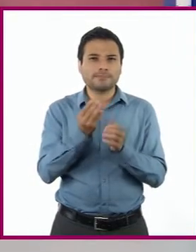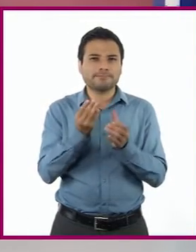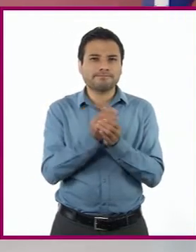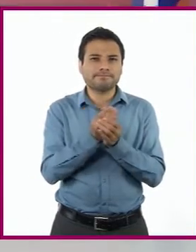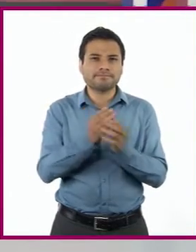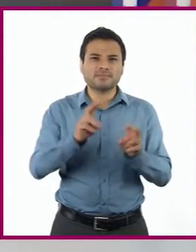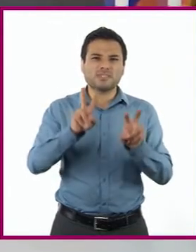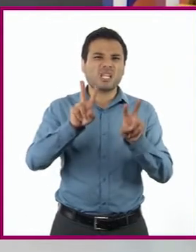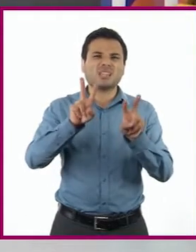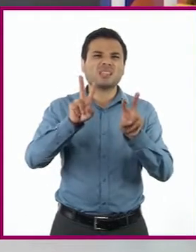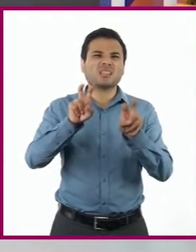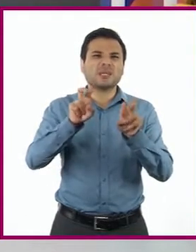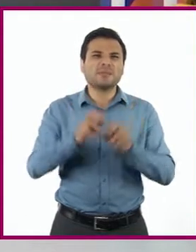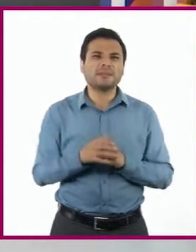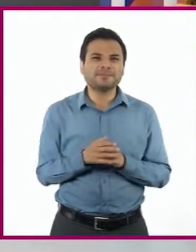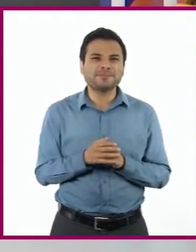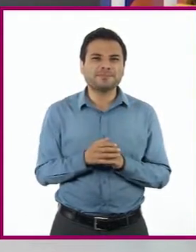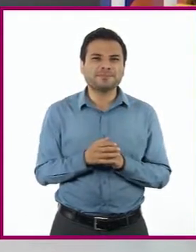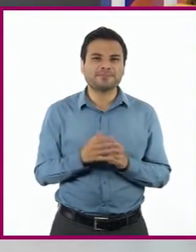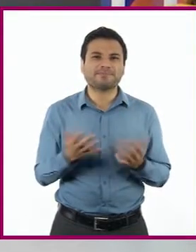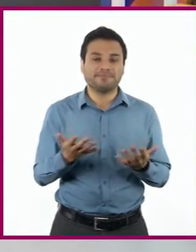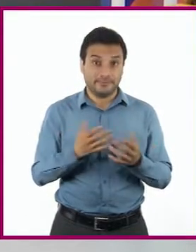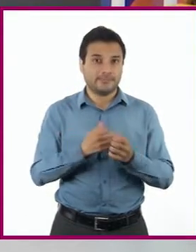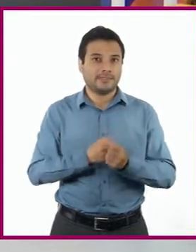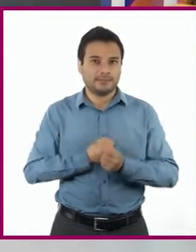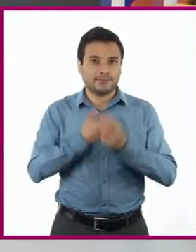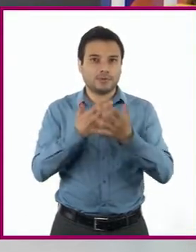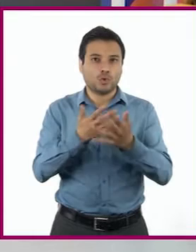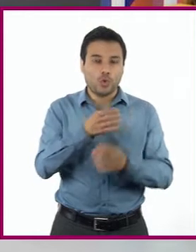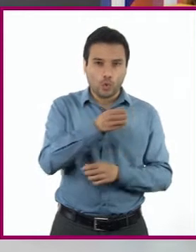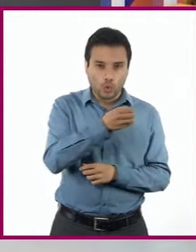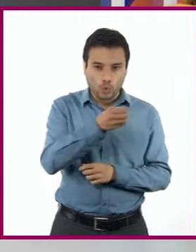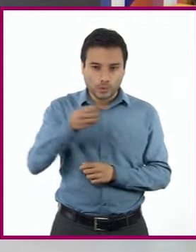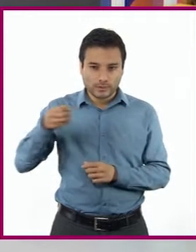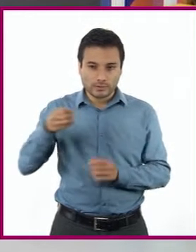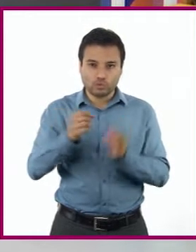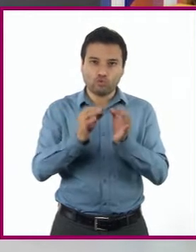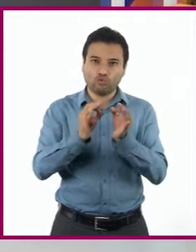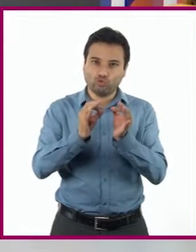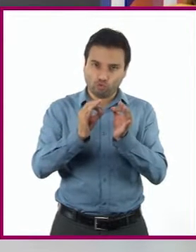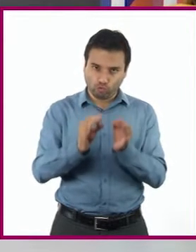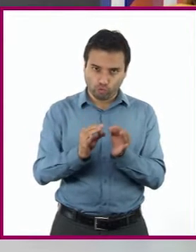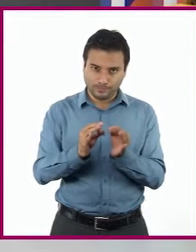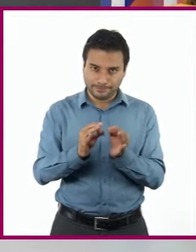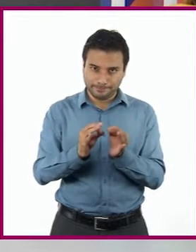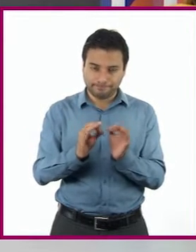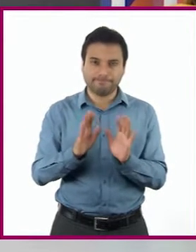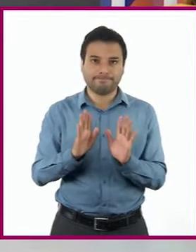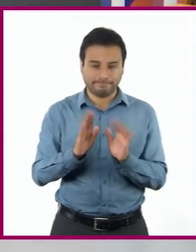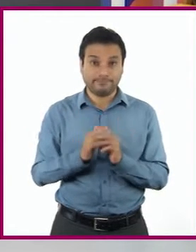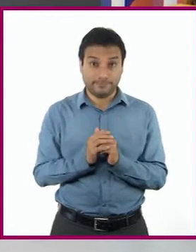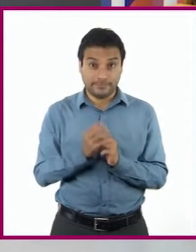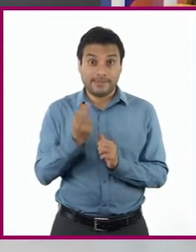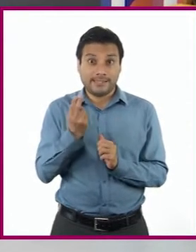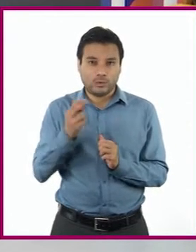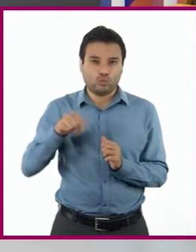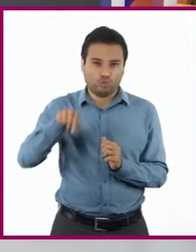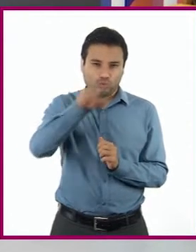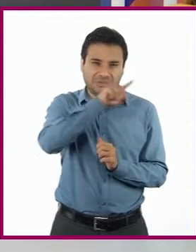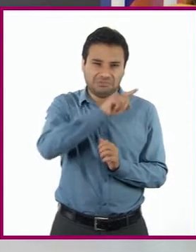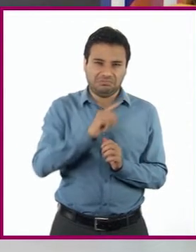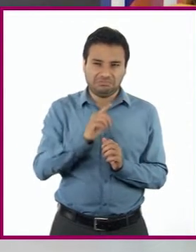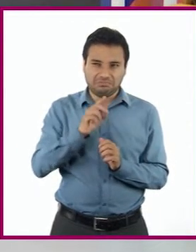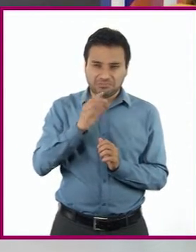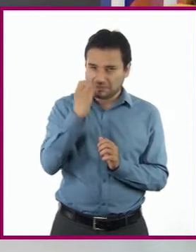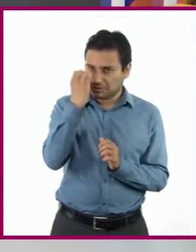sobre expresémonos en orden y con coherencia. Con esto nos referimos a revisar expresiones que jerarquizan